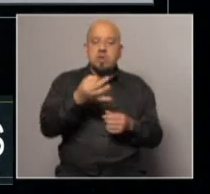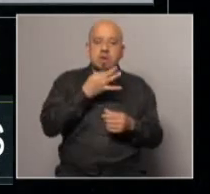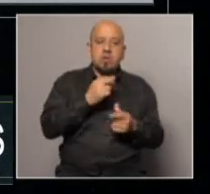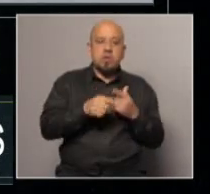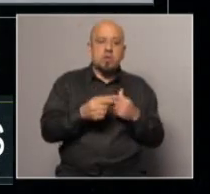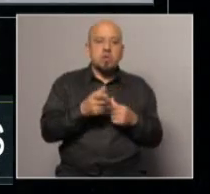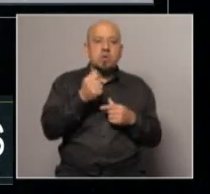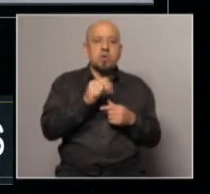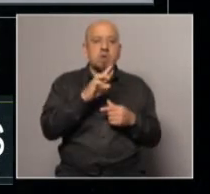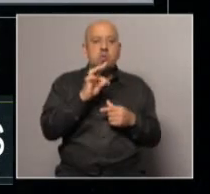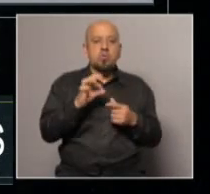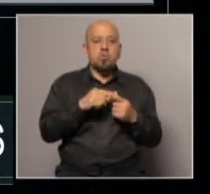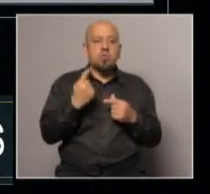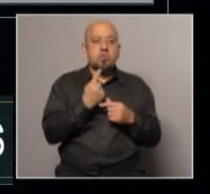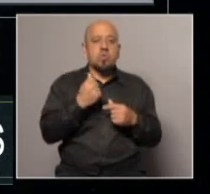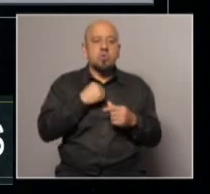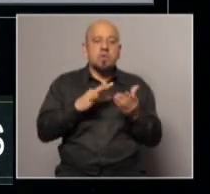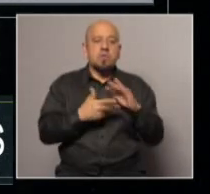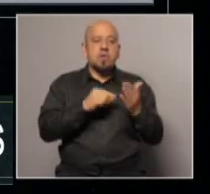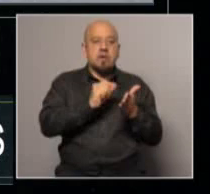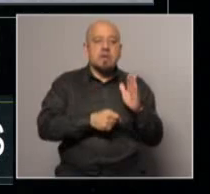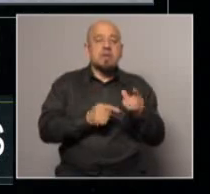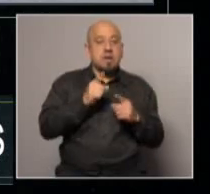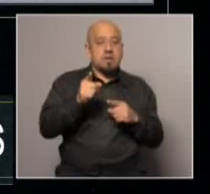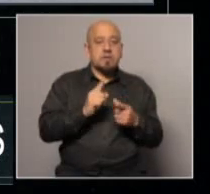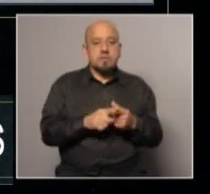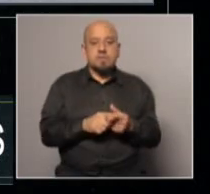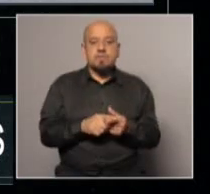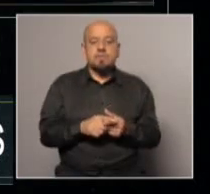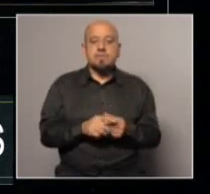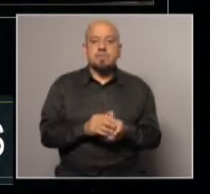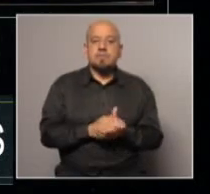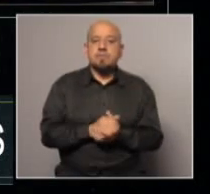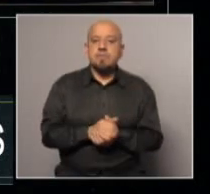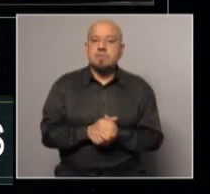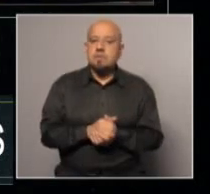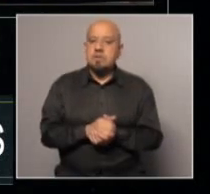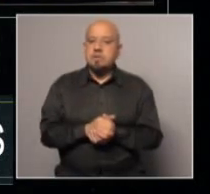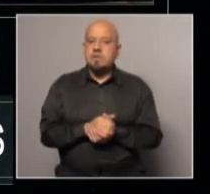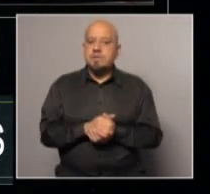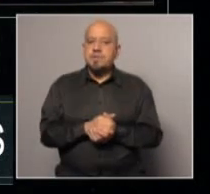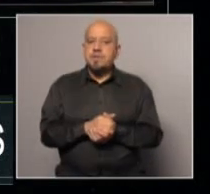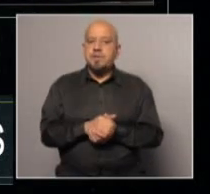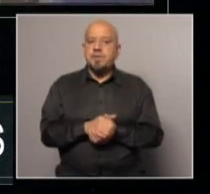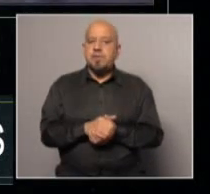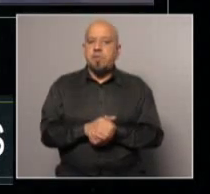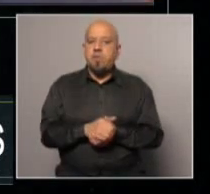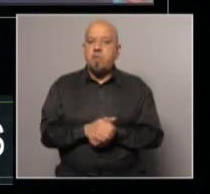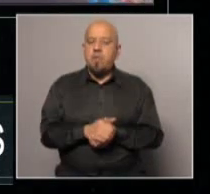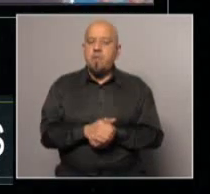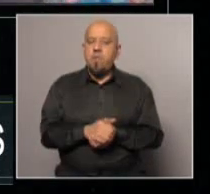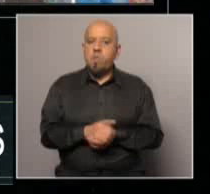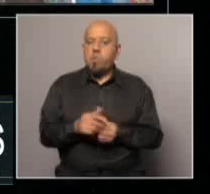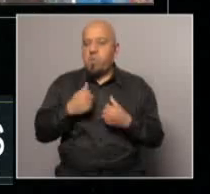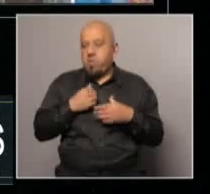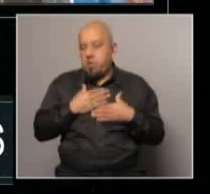ellos tener el registro les representa una garantía. A ellos. A ellos, a ellos. Yo me quedé con una cosa anterior, cortita igual. Yo